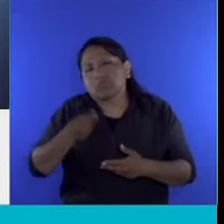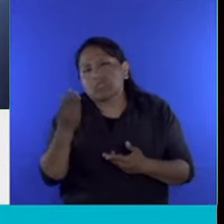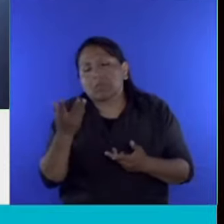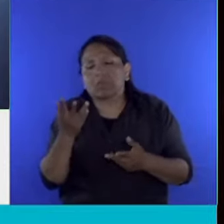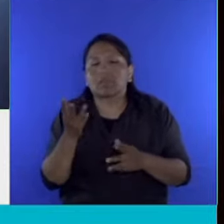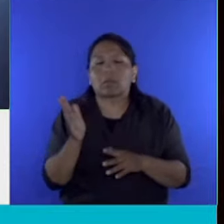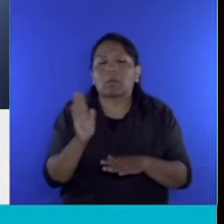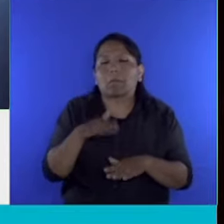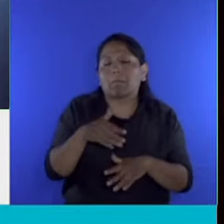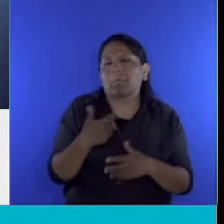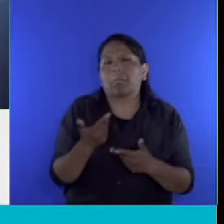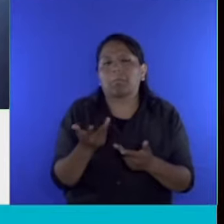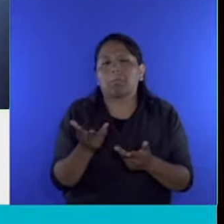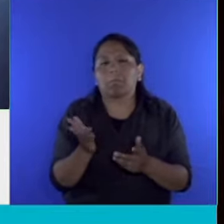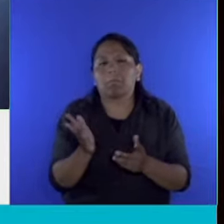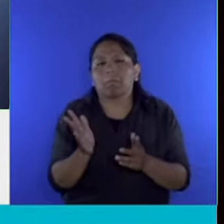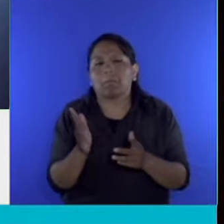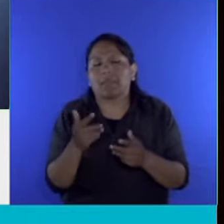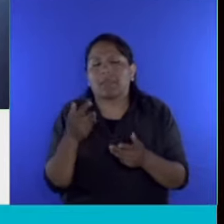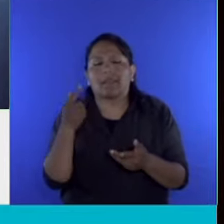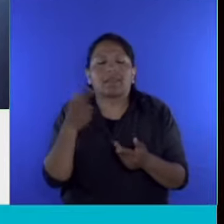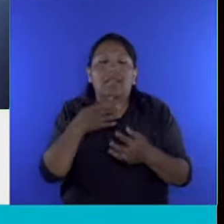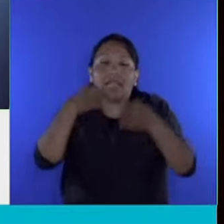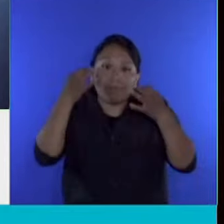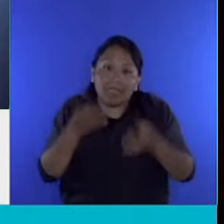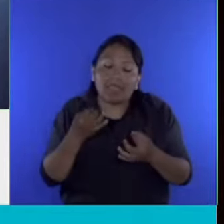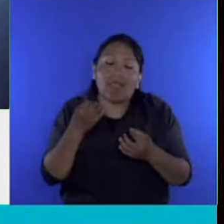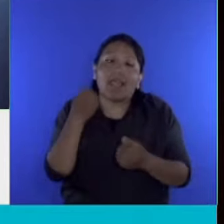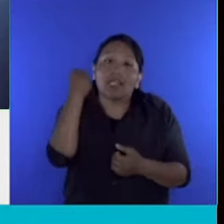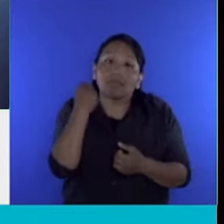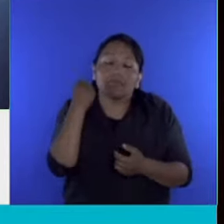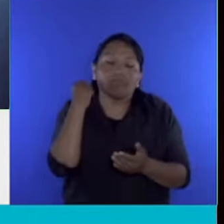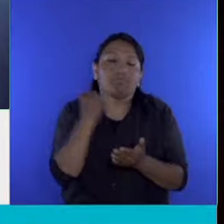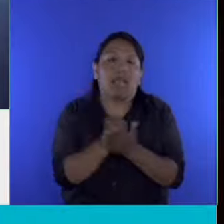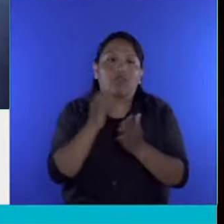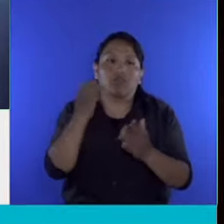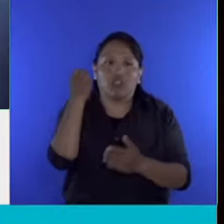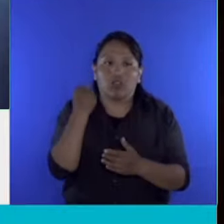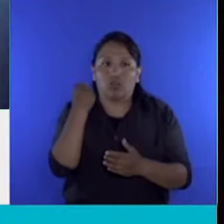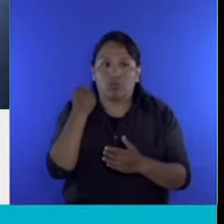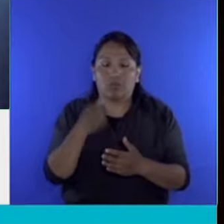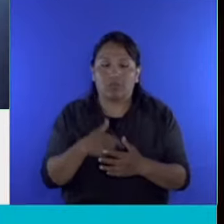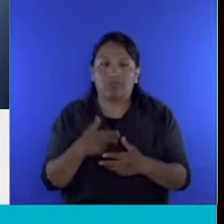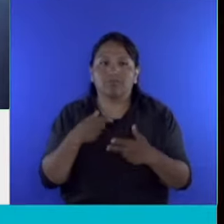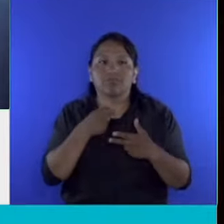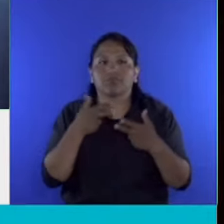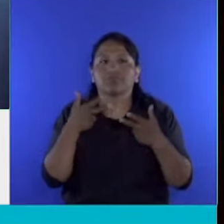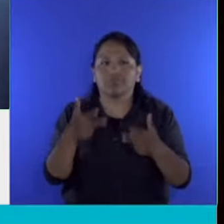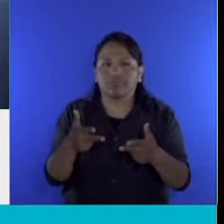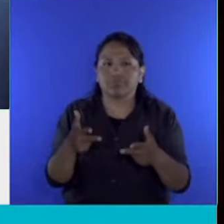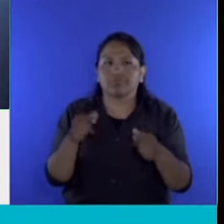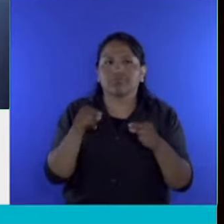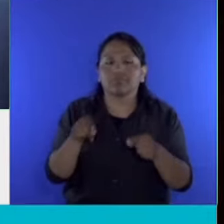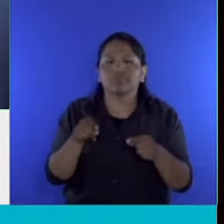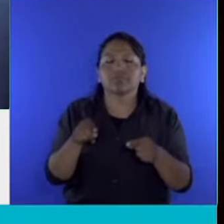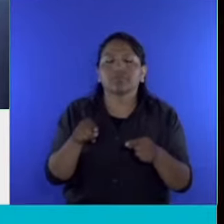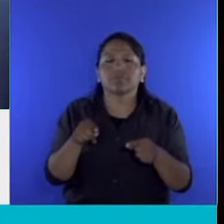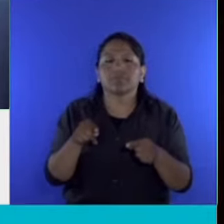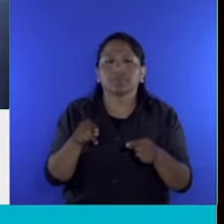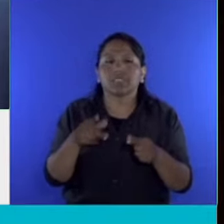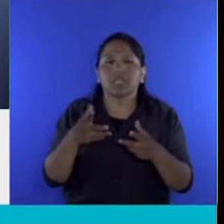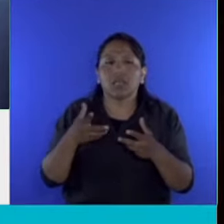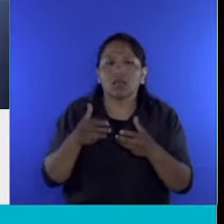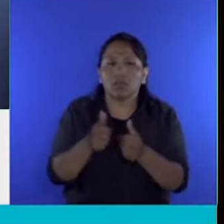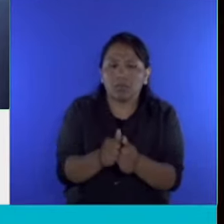se subestima el impacto en términos económicos y sobre esto me quiero referir y me quiero basar y